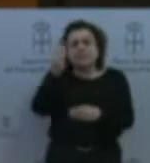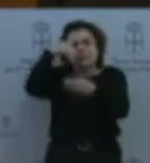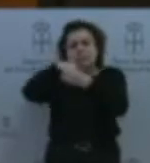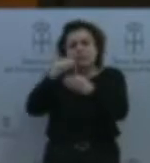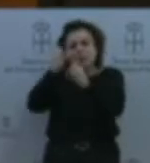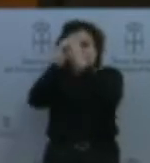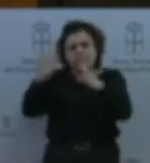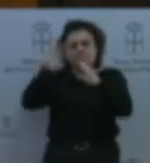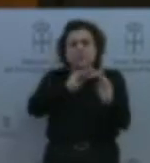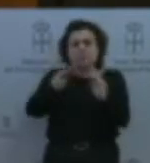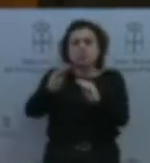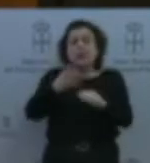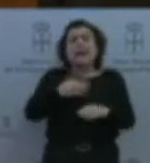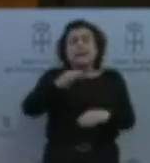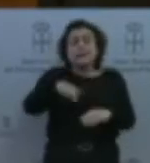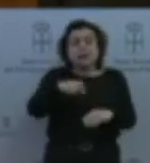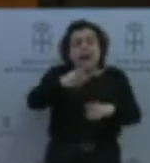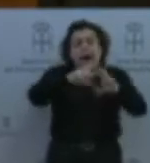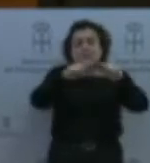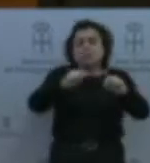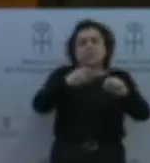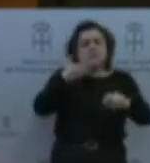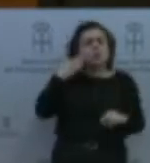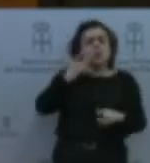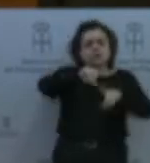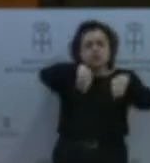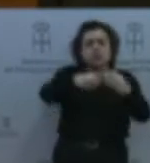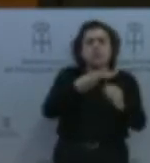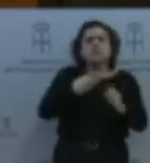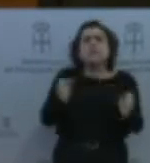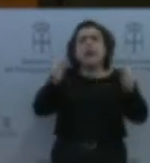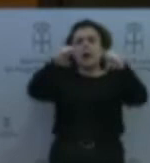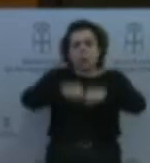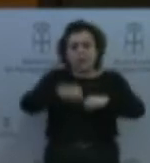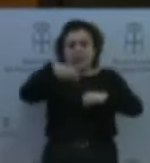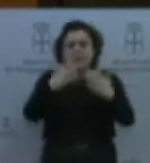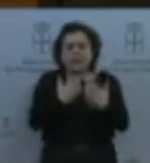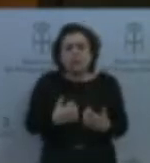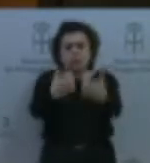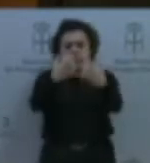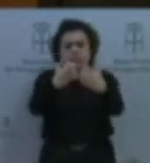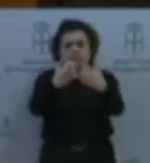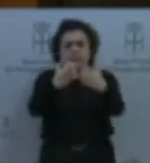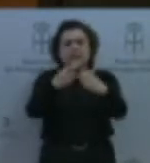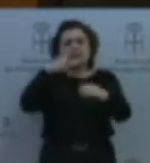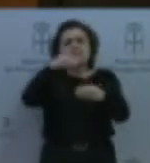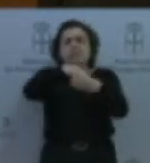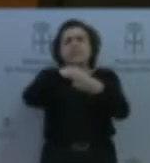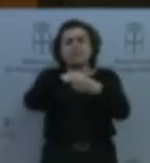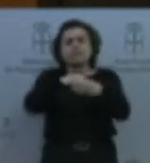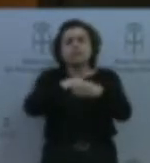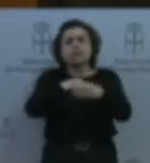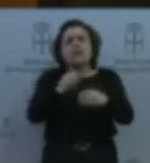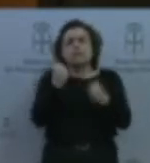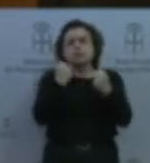en esta Junta General, sede de la soberanía de la xente asturiana, que faiga realidad una aspiración largo tiempo